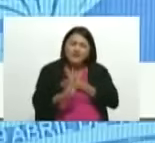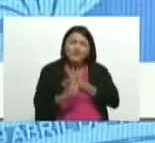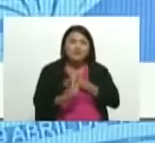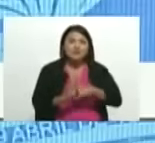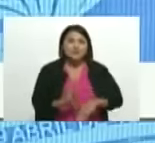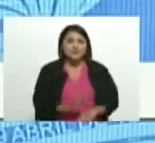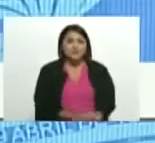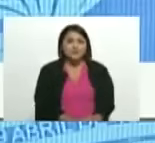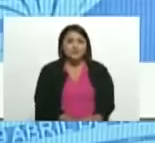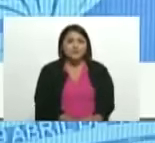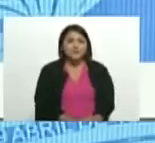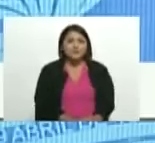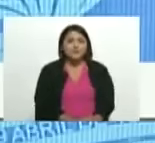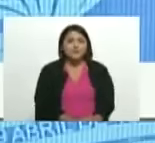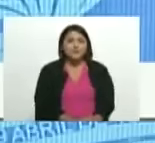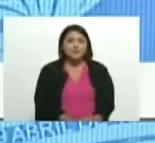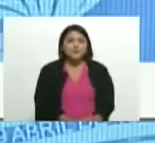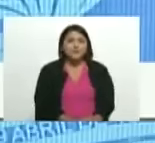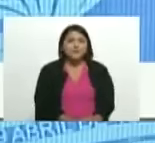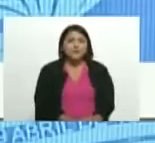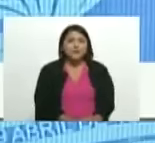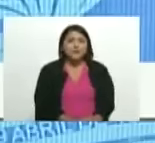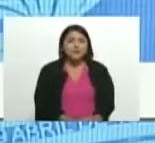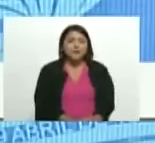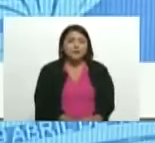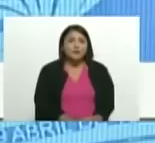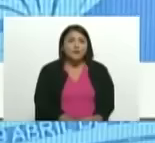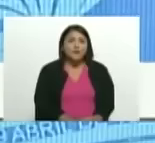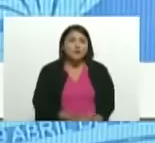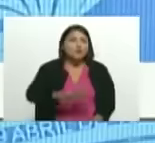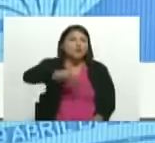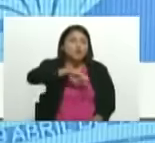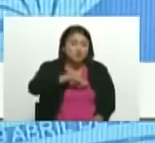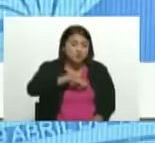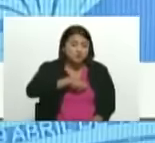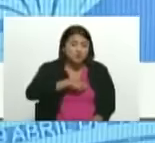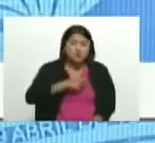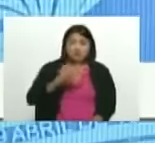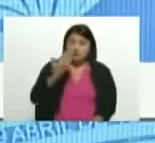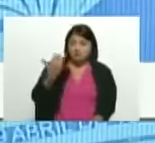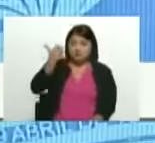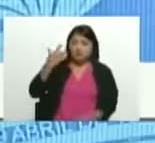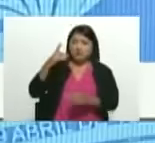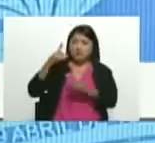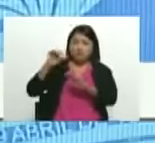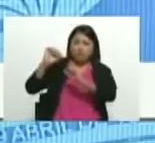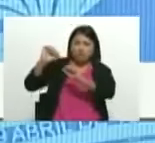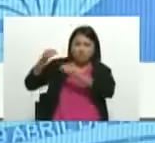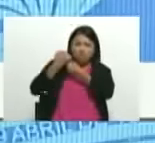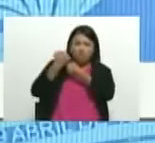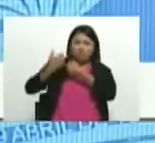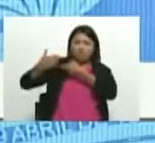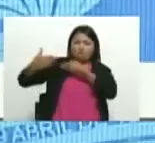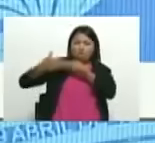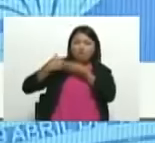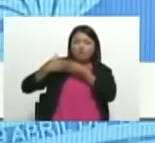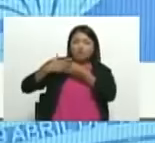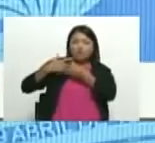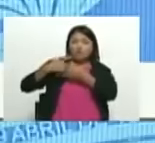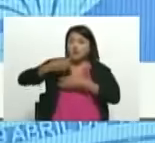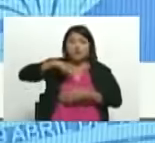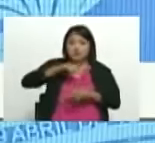hacerlo. Si nosotros no soportamos presiones en el pasado, si nos amenazaron con invadirnos,